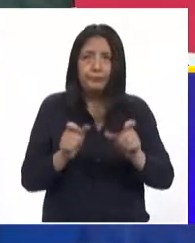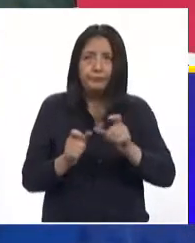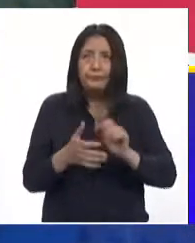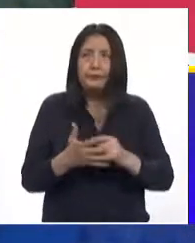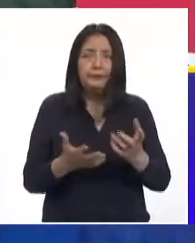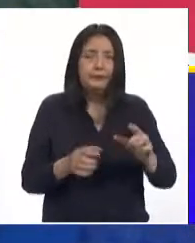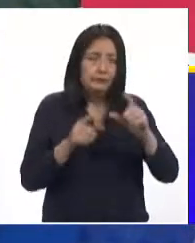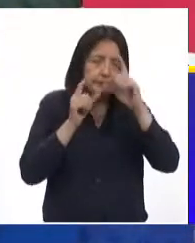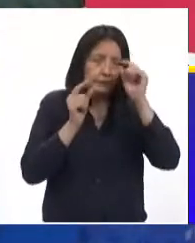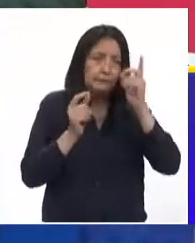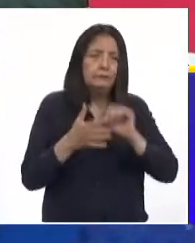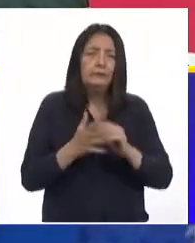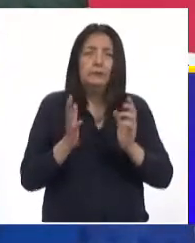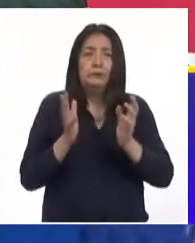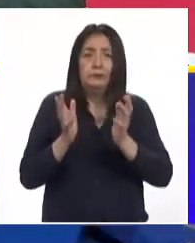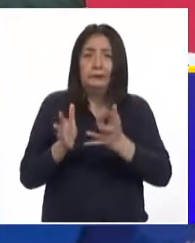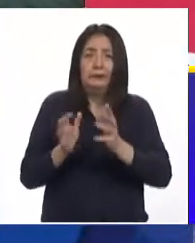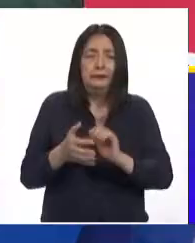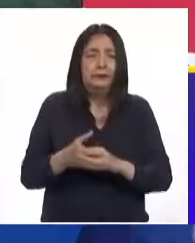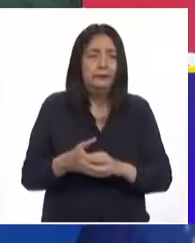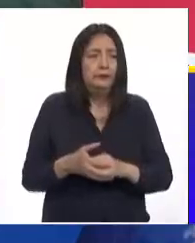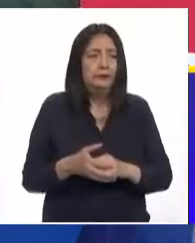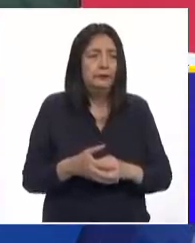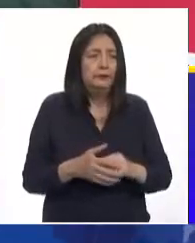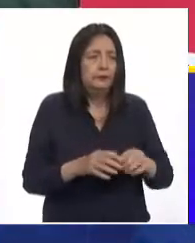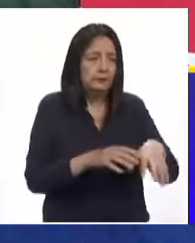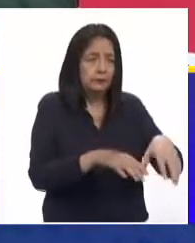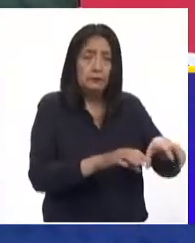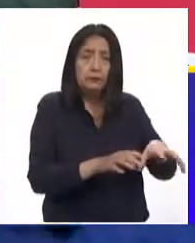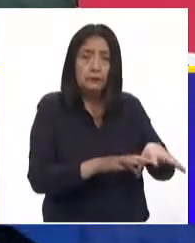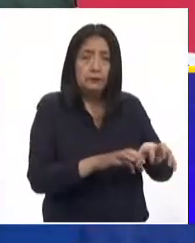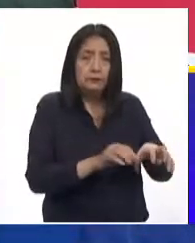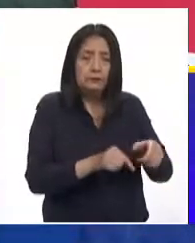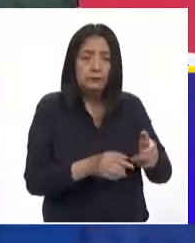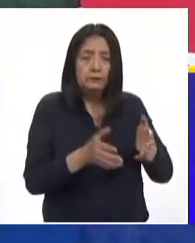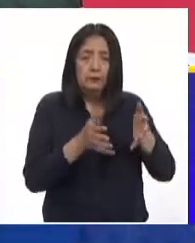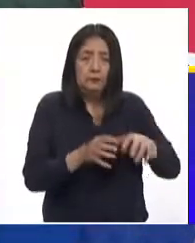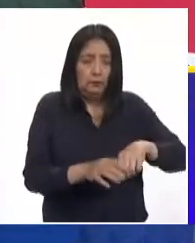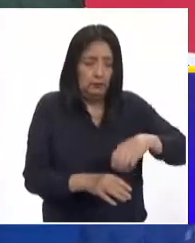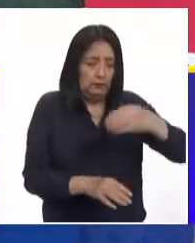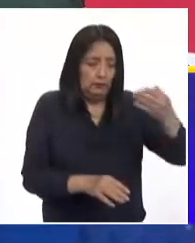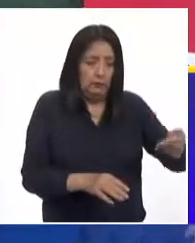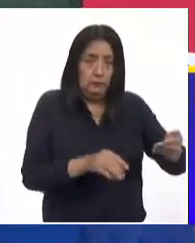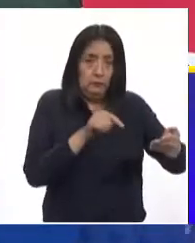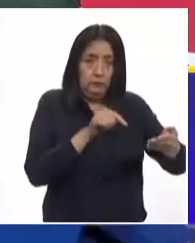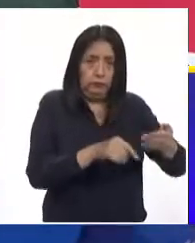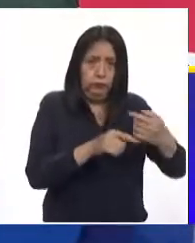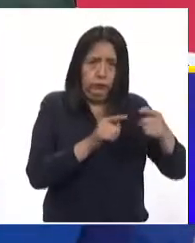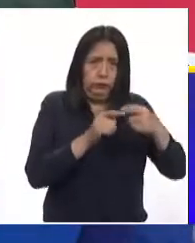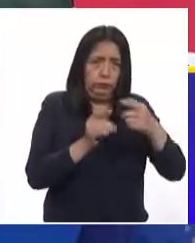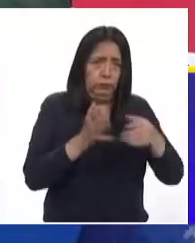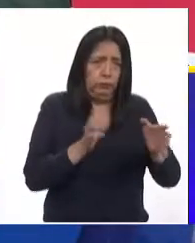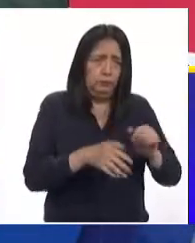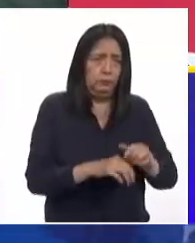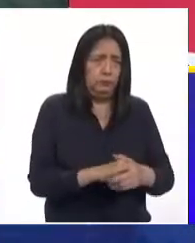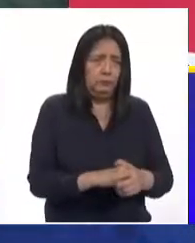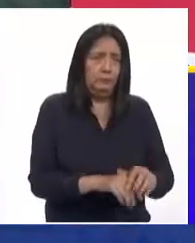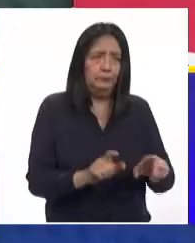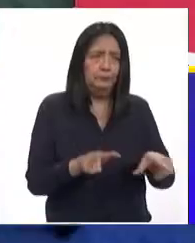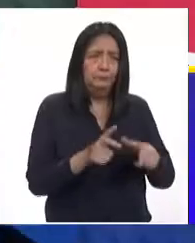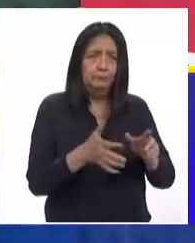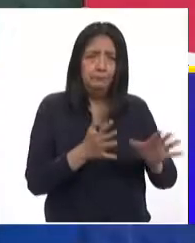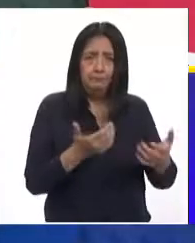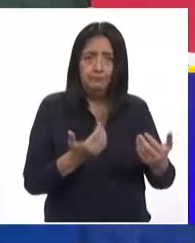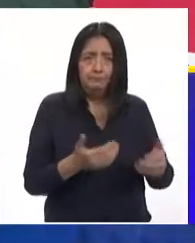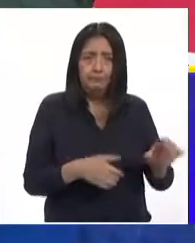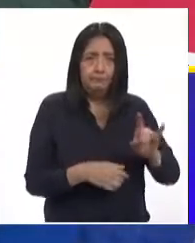los enfermeros a cargo, dejaban la cadena de frío, cortaban la cadena de frío dejando el módulo abierto en diversas vacunaciones que ellos